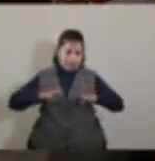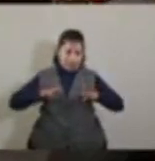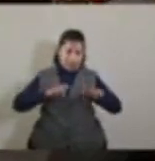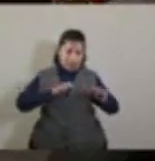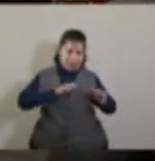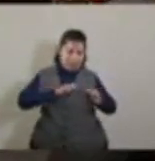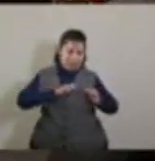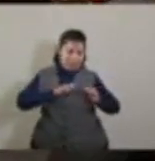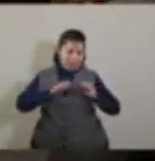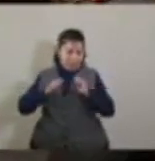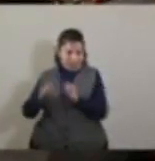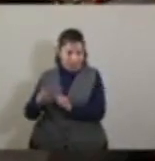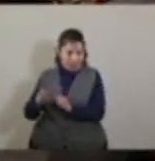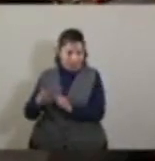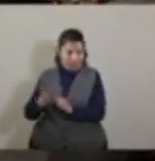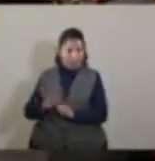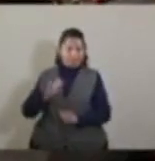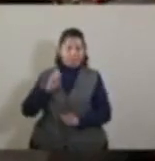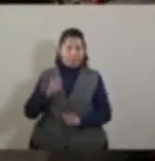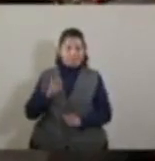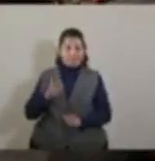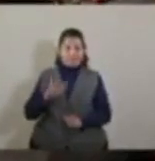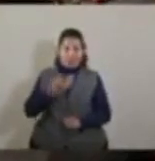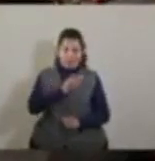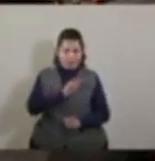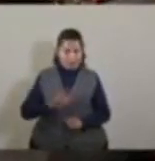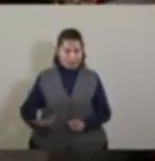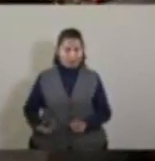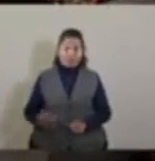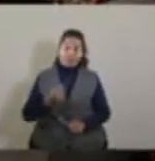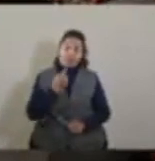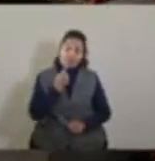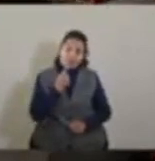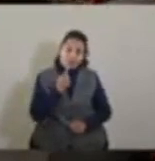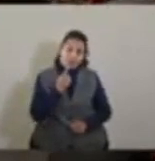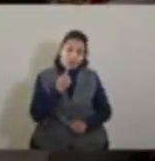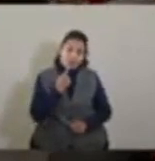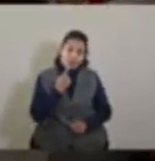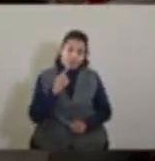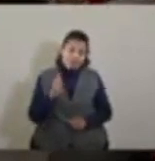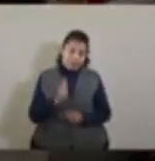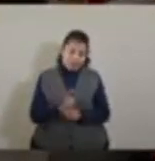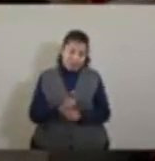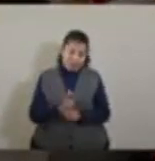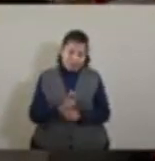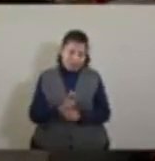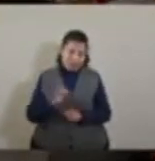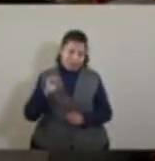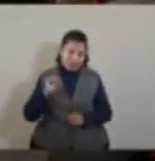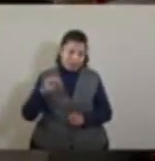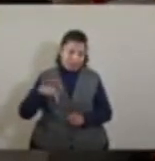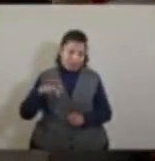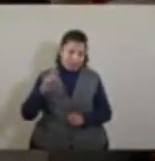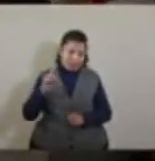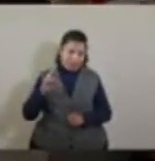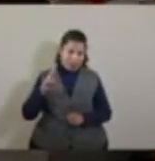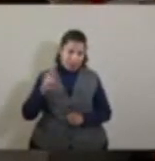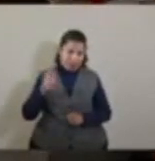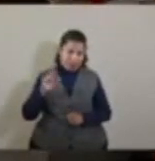En 1989 fue secretario particular del presidente municipal de Zacatecas, Javier Suárez del Real.